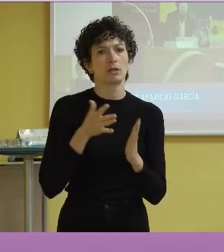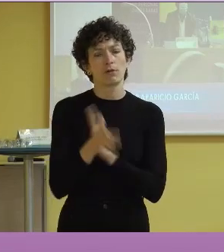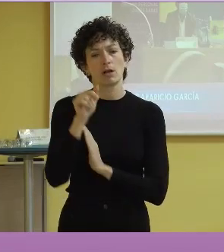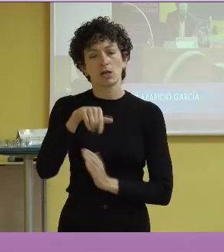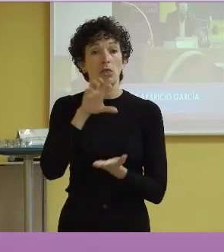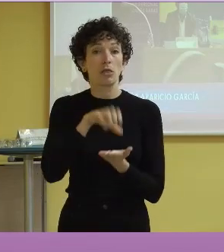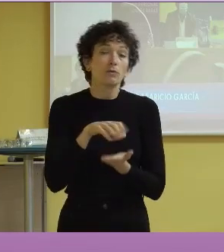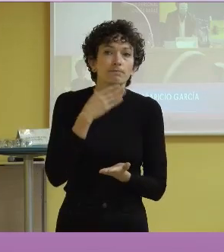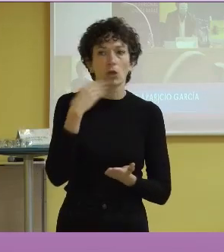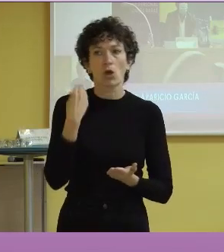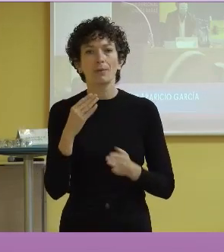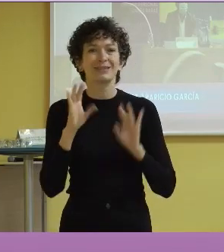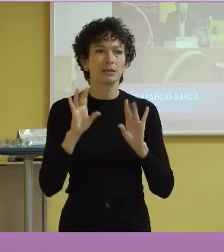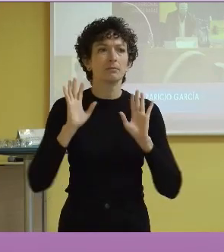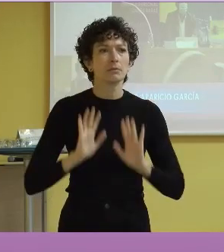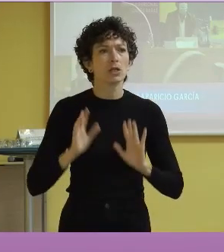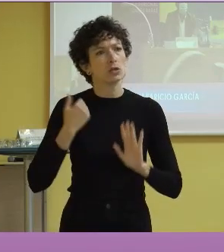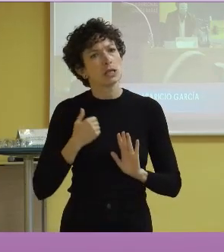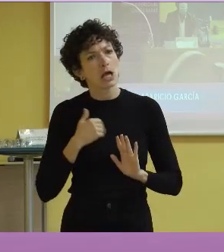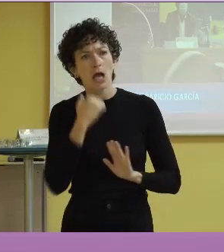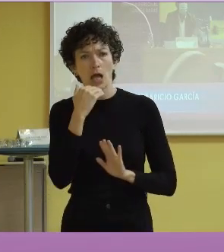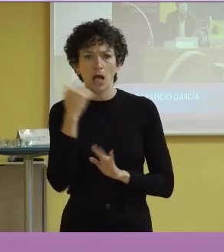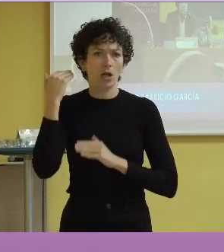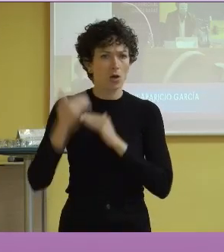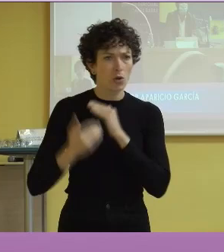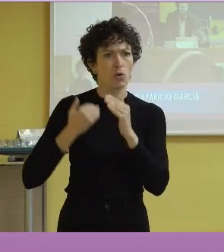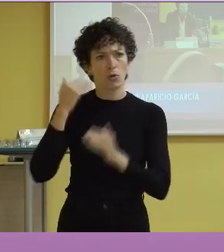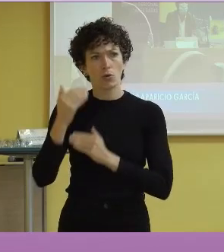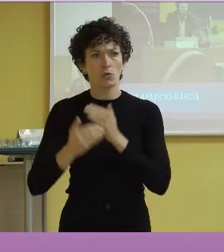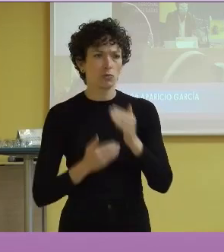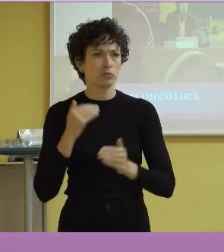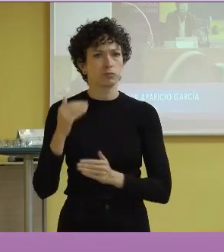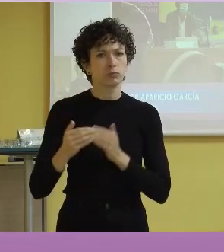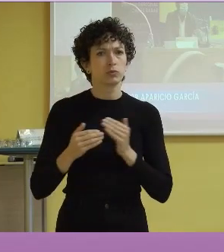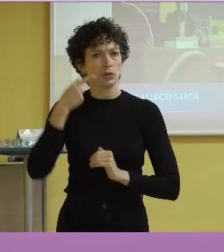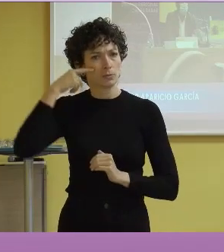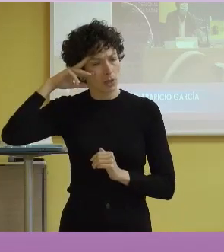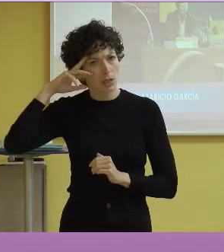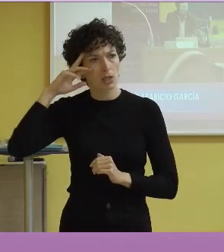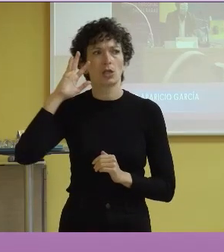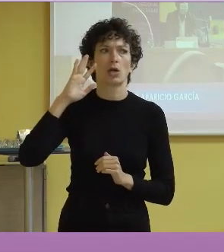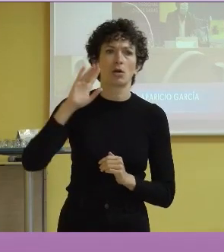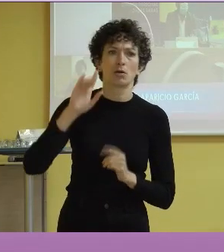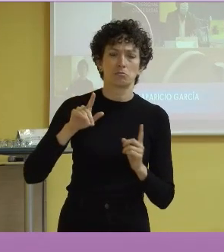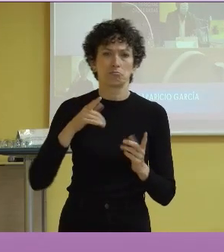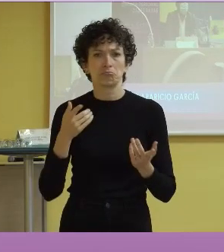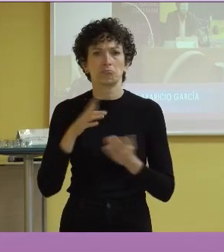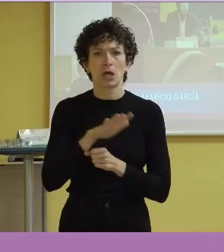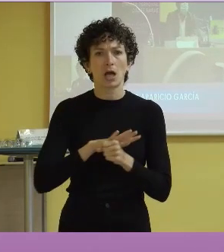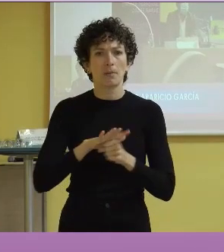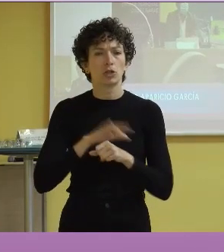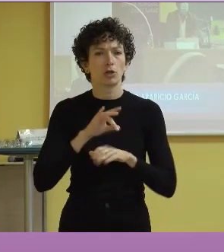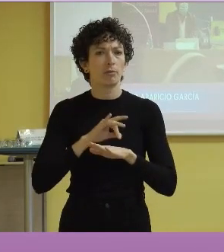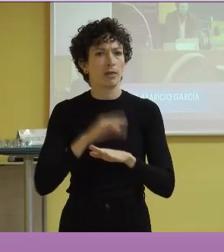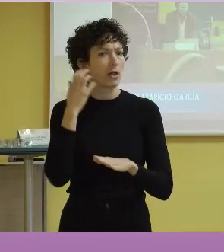bien joven, ya con una pequeña trayectoria y un pequeño bagaje de experiencia y expertise en el ámbito de las enfermedades